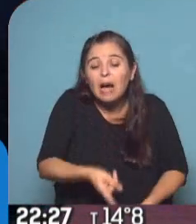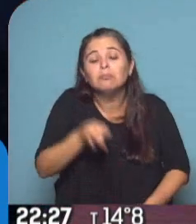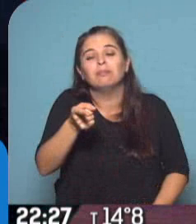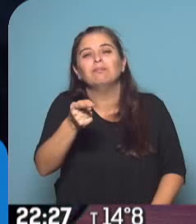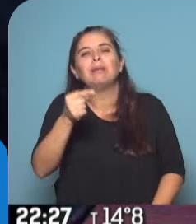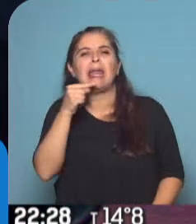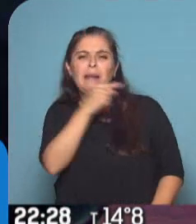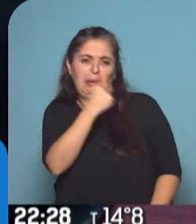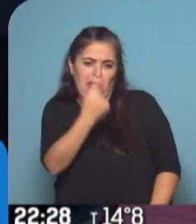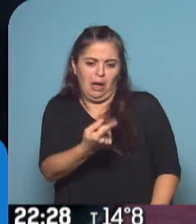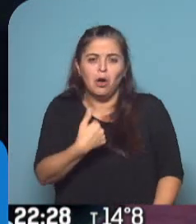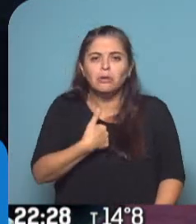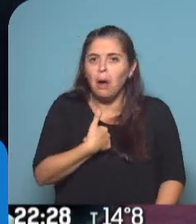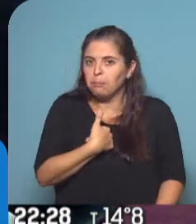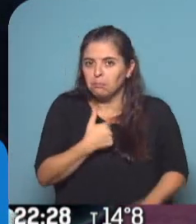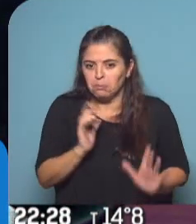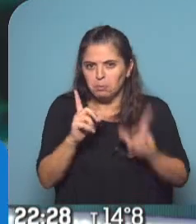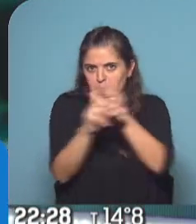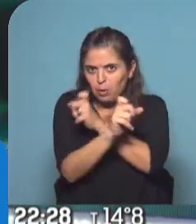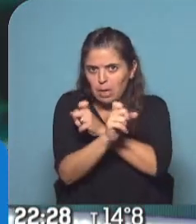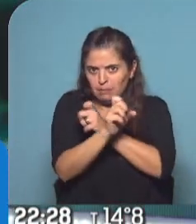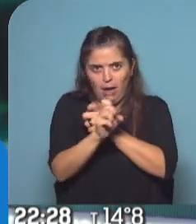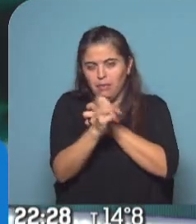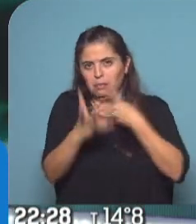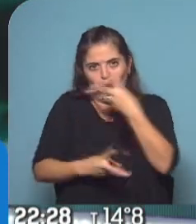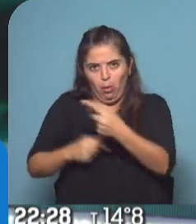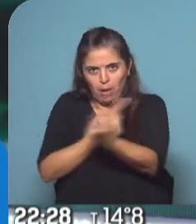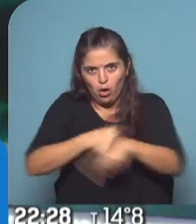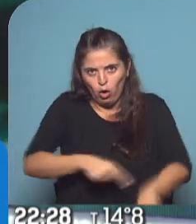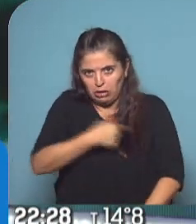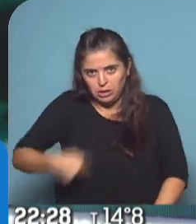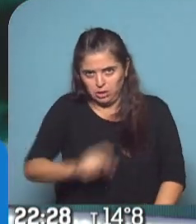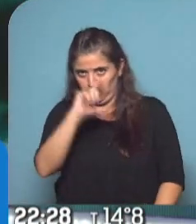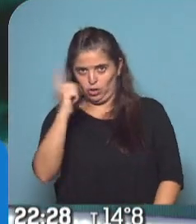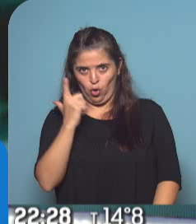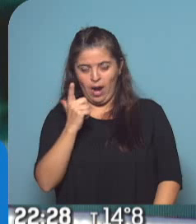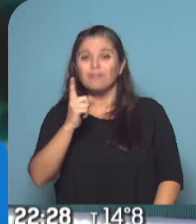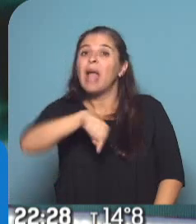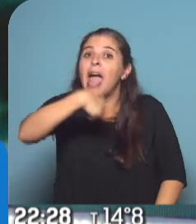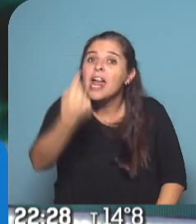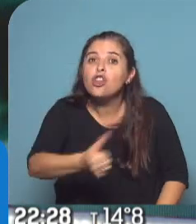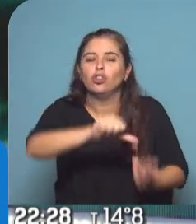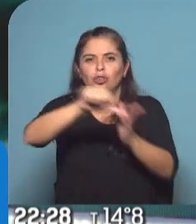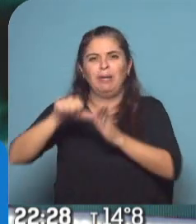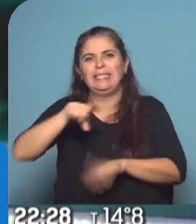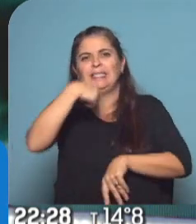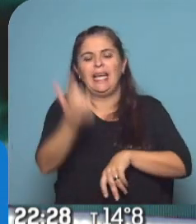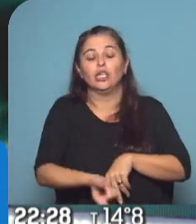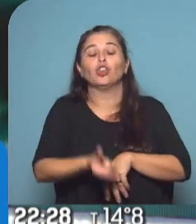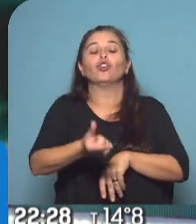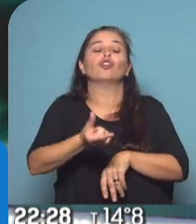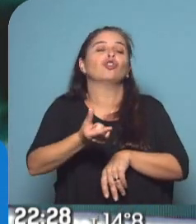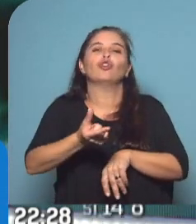problemas en comprar parte de los equipos de telecomunicaciones de huawei lo que pasa es que bueno en otras partes del mundo como nueva zelanda y australia